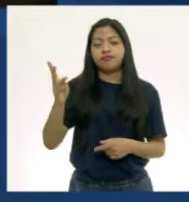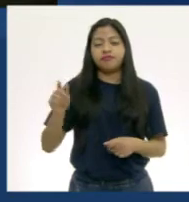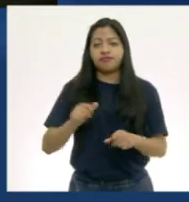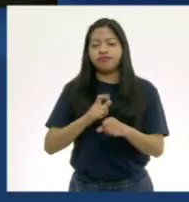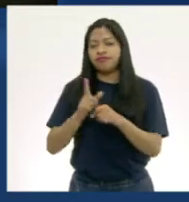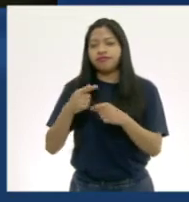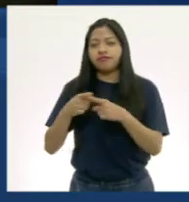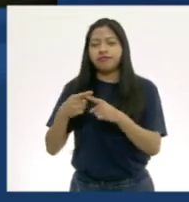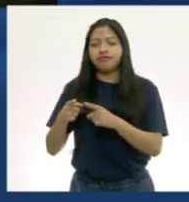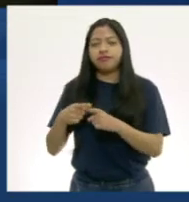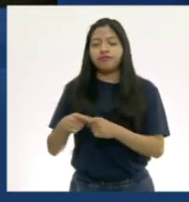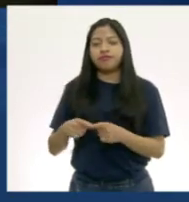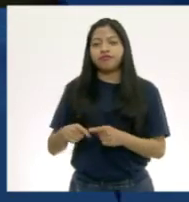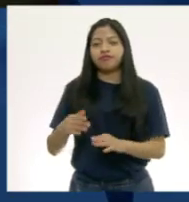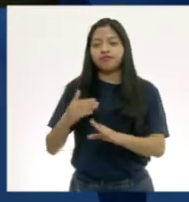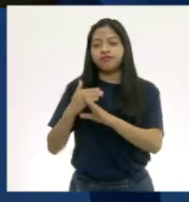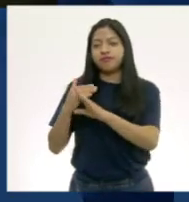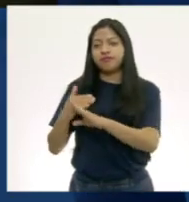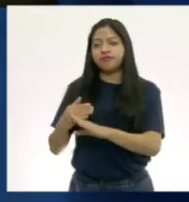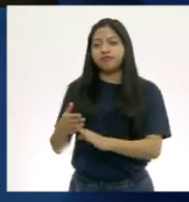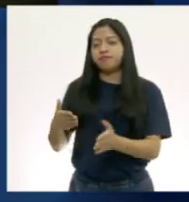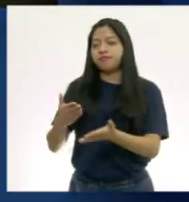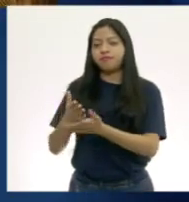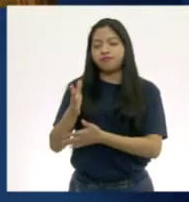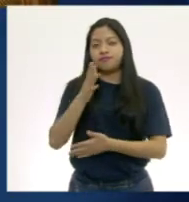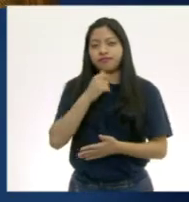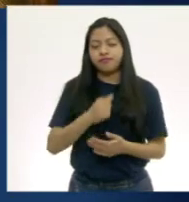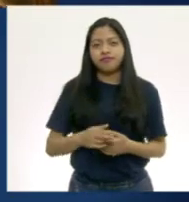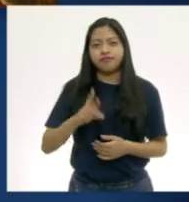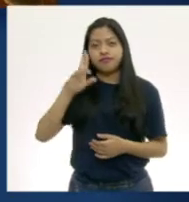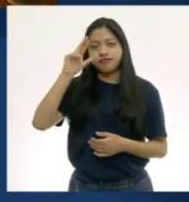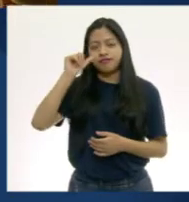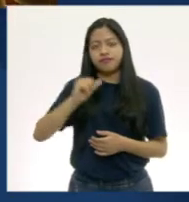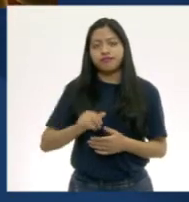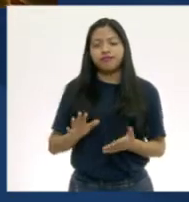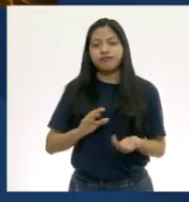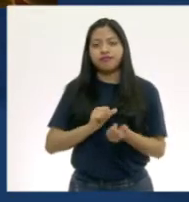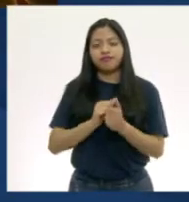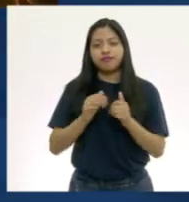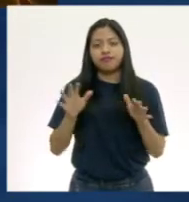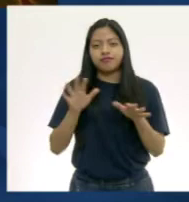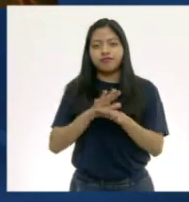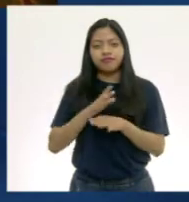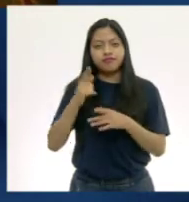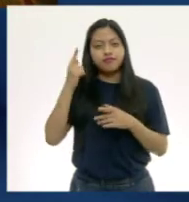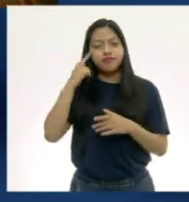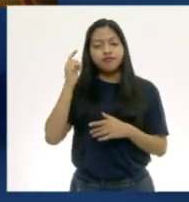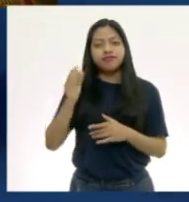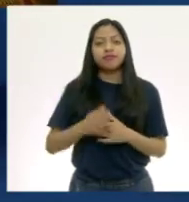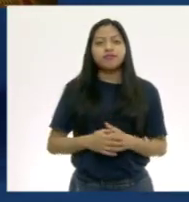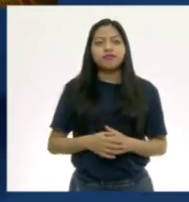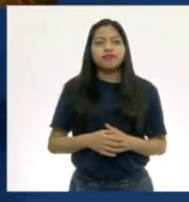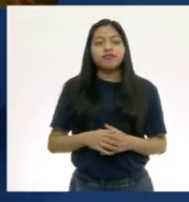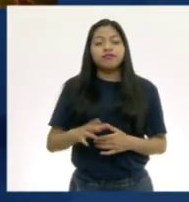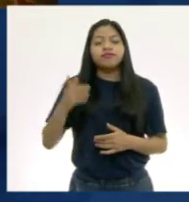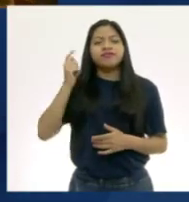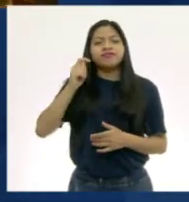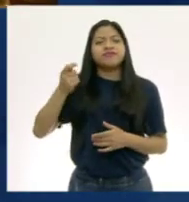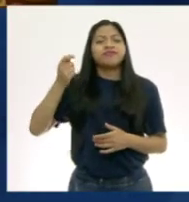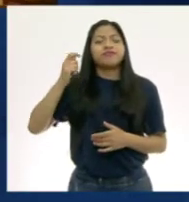impedirle el paso. Ra adopta una nueva forma con cabeza de carnero, representando al sol